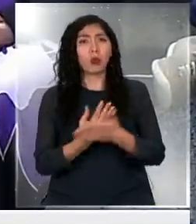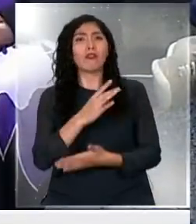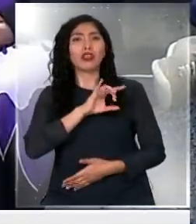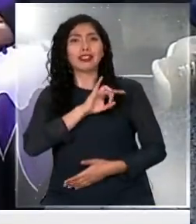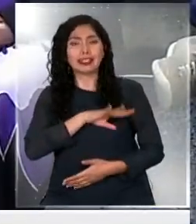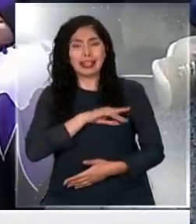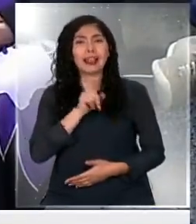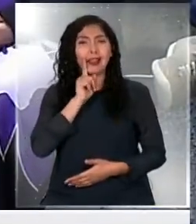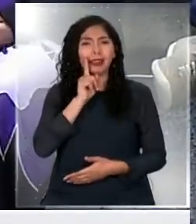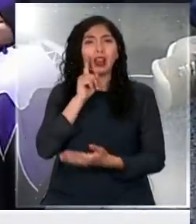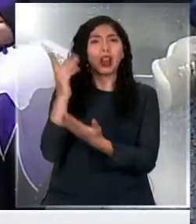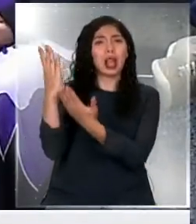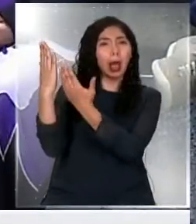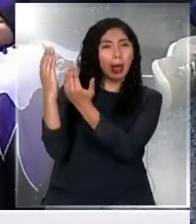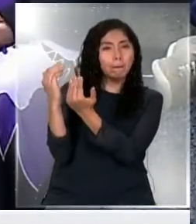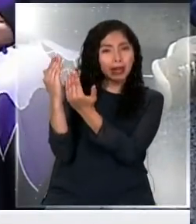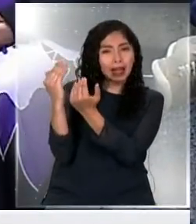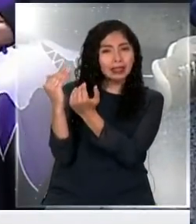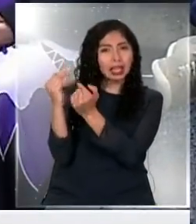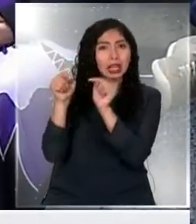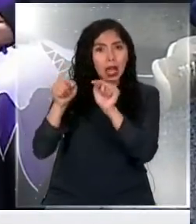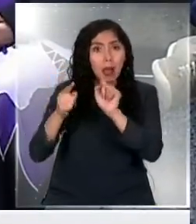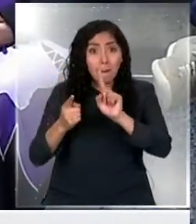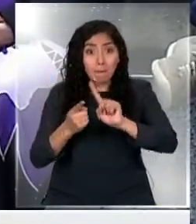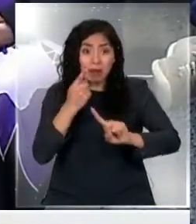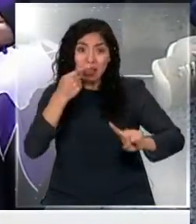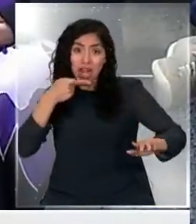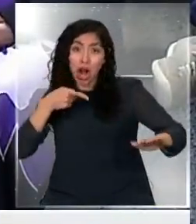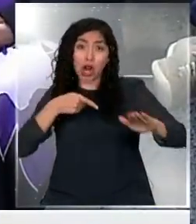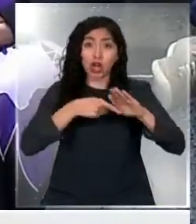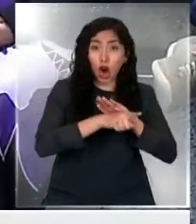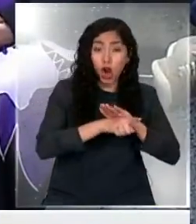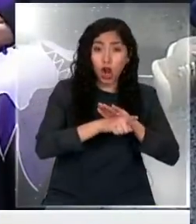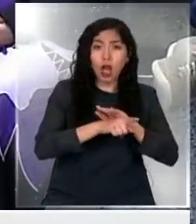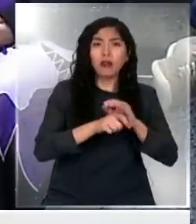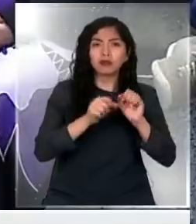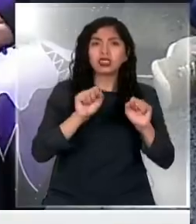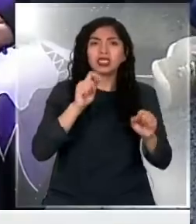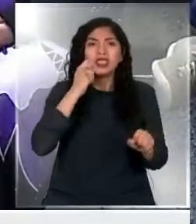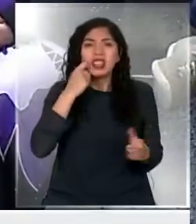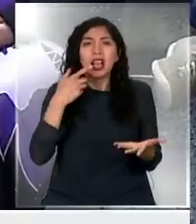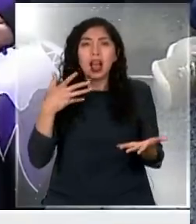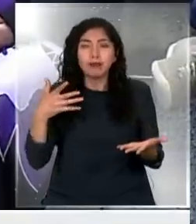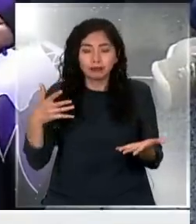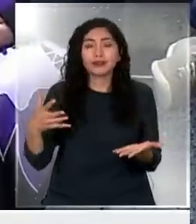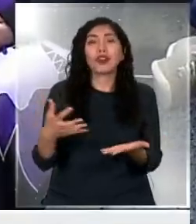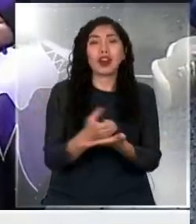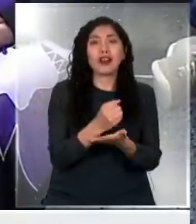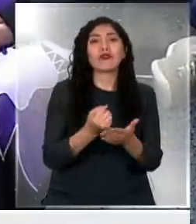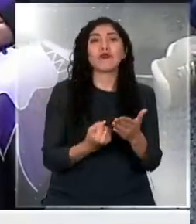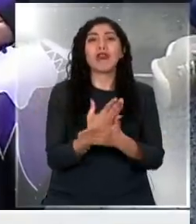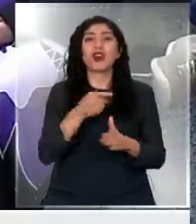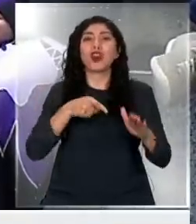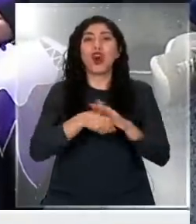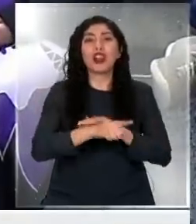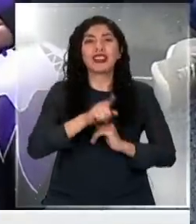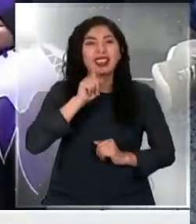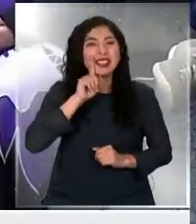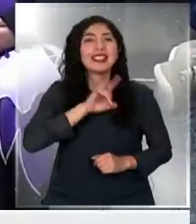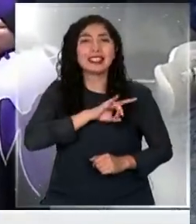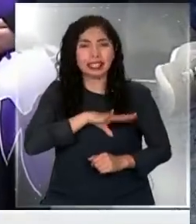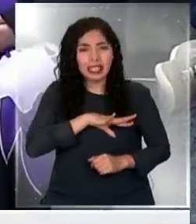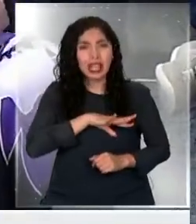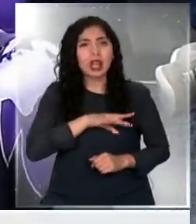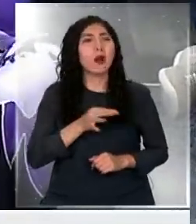con la esperanza en que ese primer gol se transforme en un nuevo gol de Chile, en un nuevo gol en donde entren